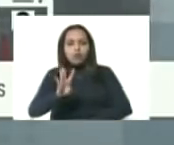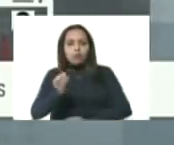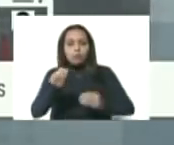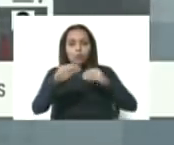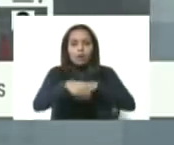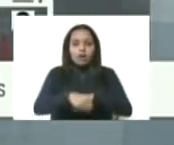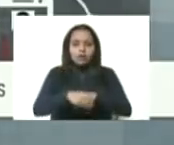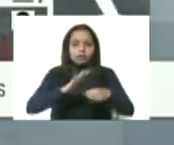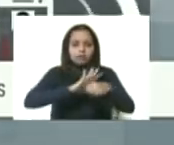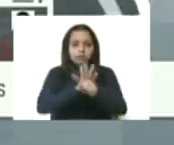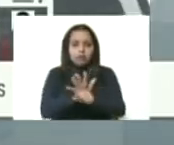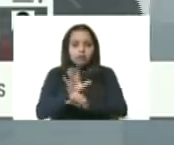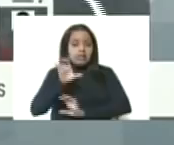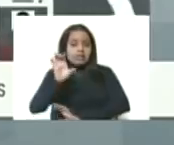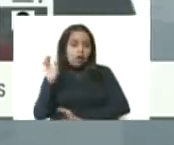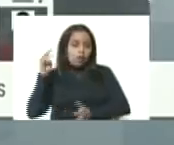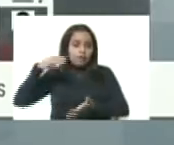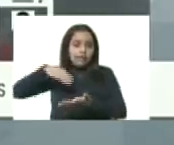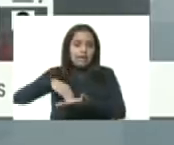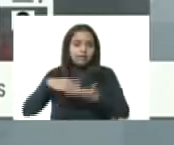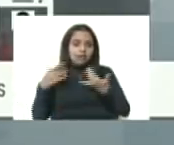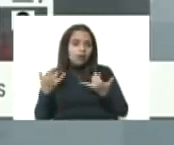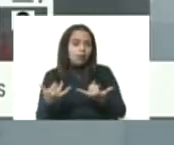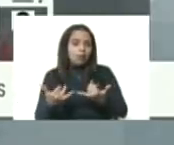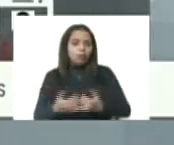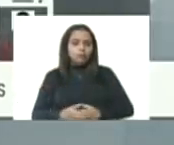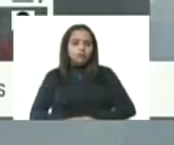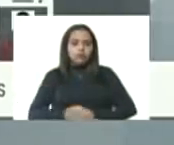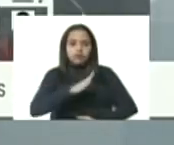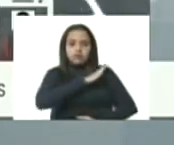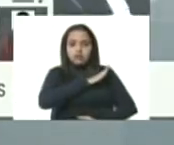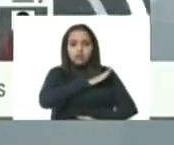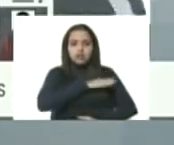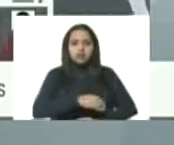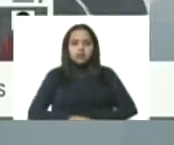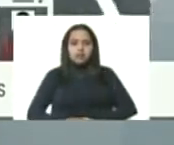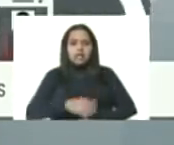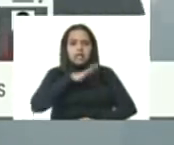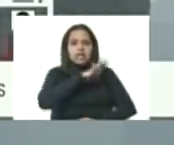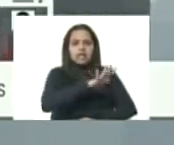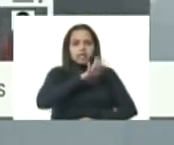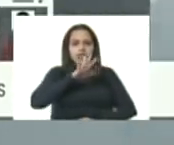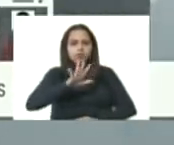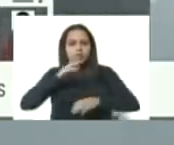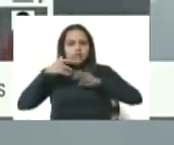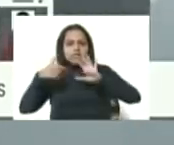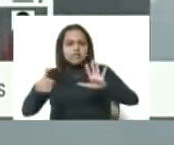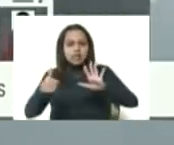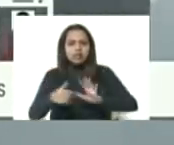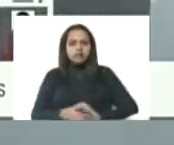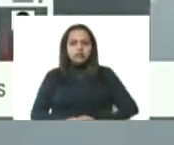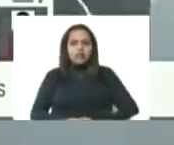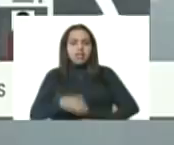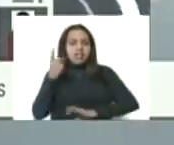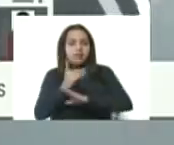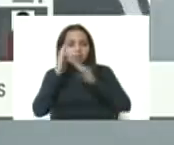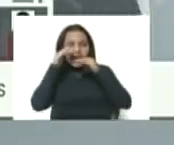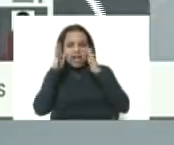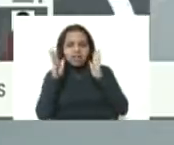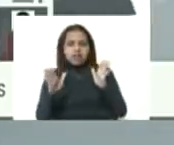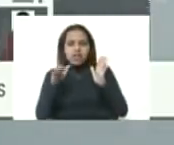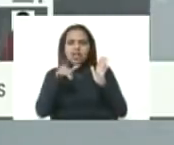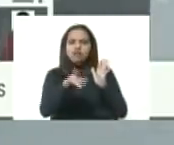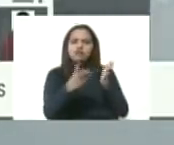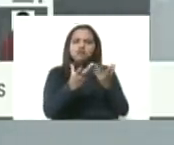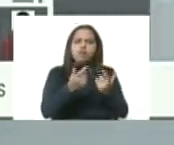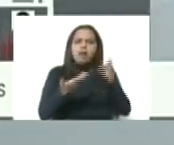el estado Miranda tiene 556 casos. Debemos atender esta